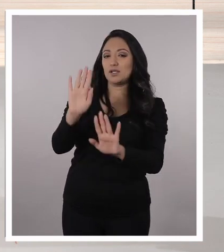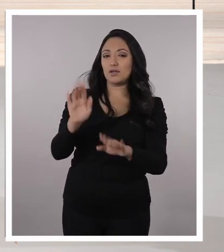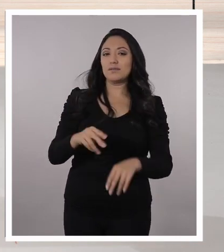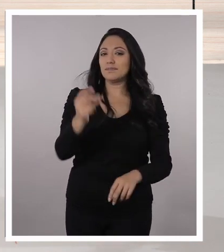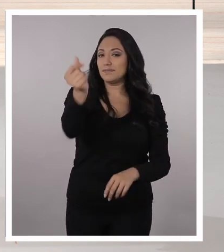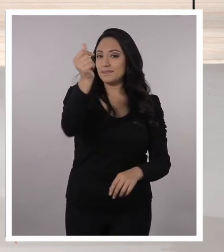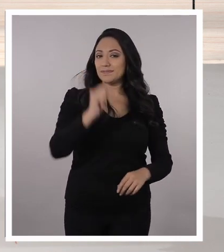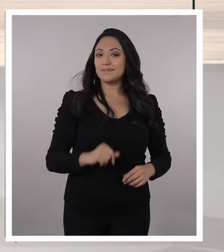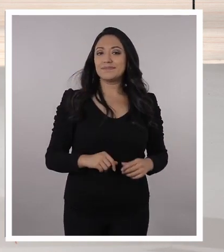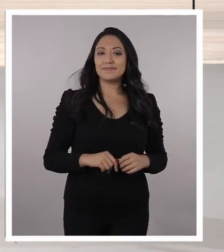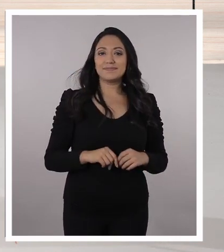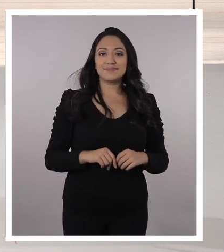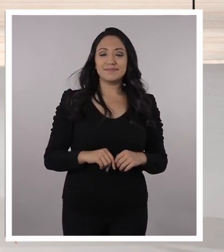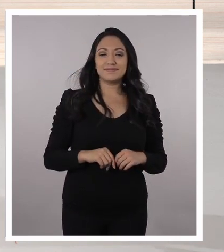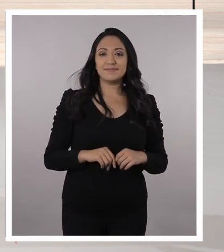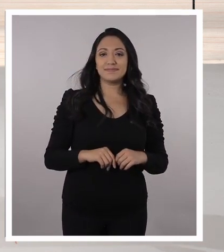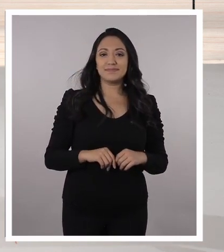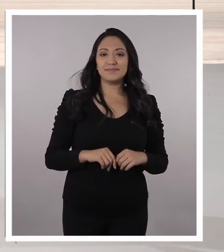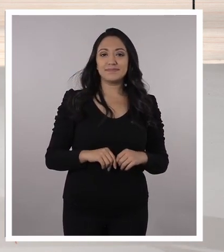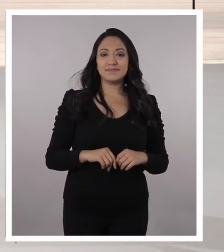empieza ahora.